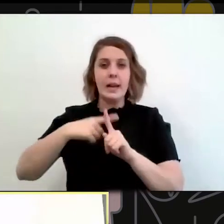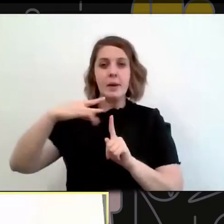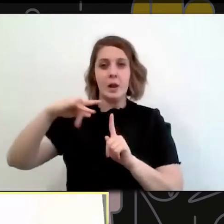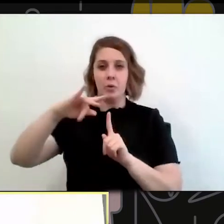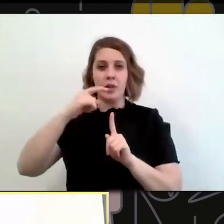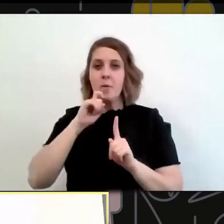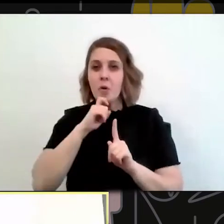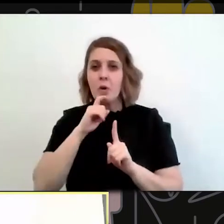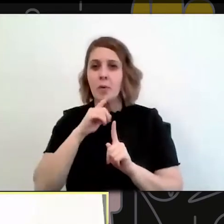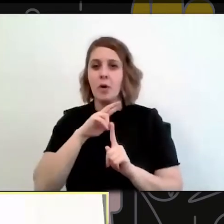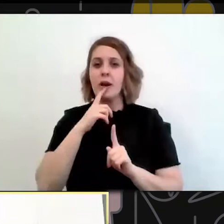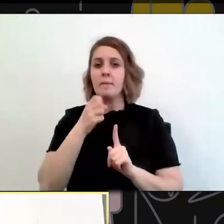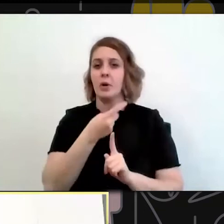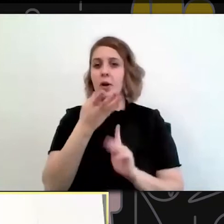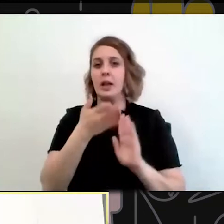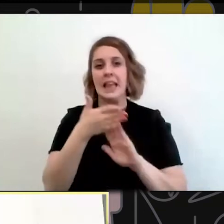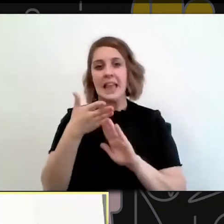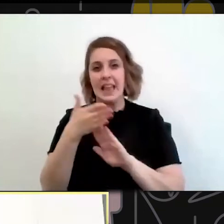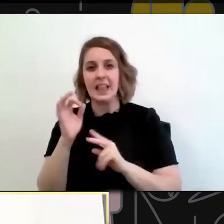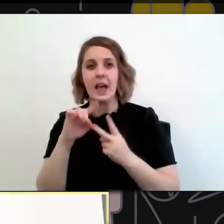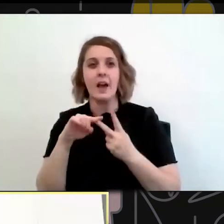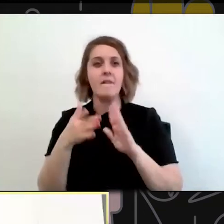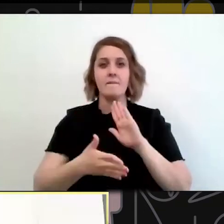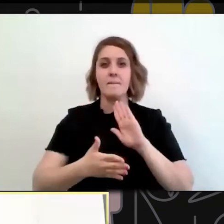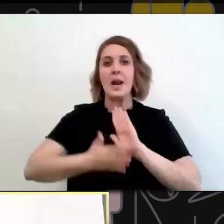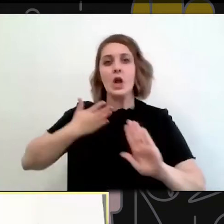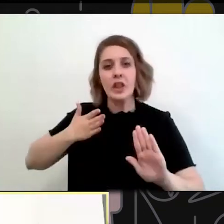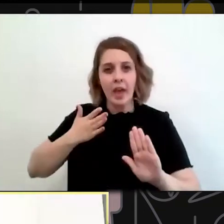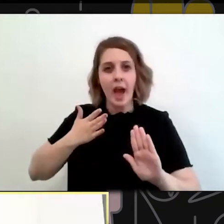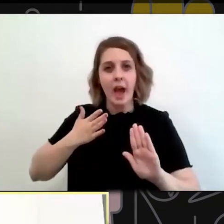tan importantes como son la tendencia, la velocidad que va subiendo o bajando